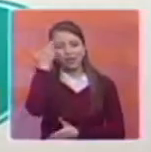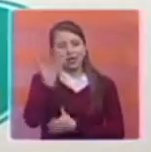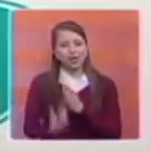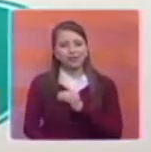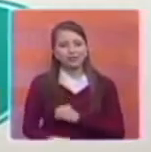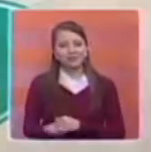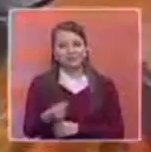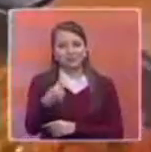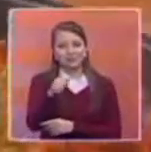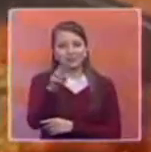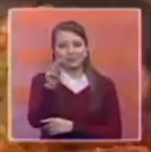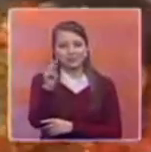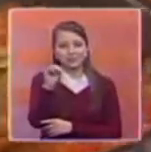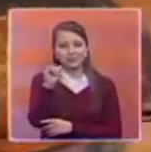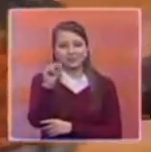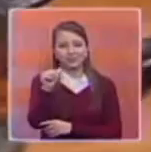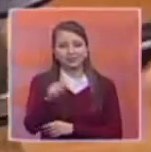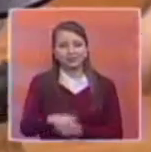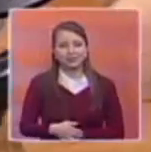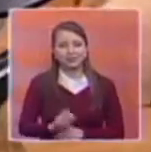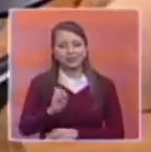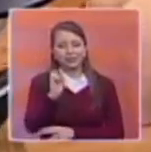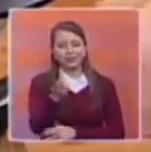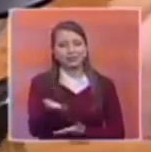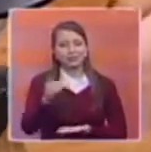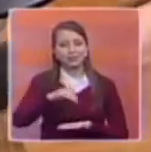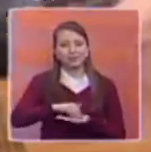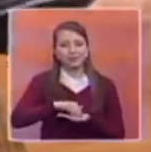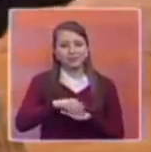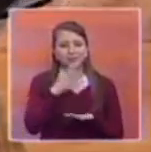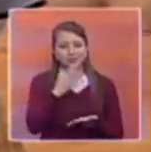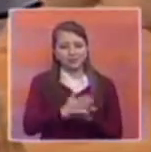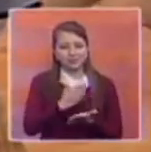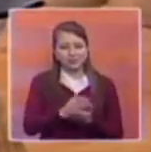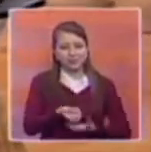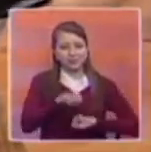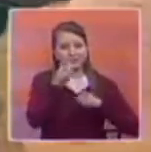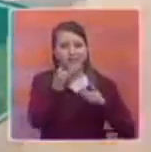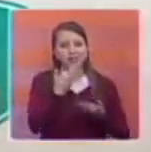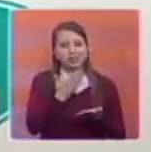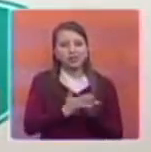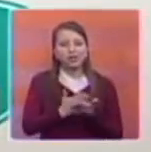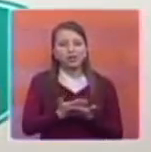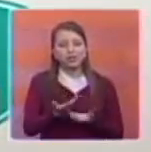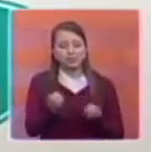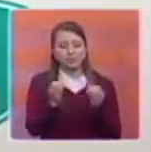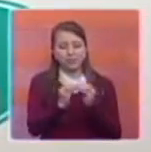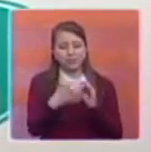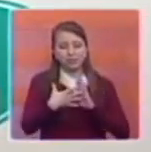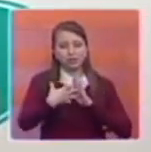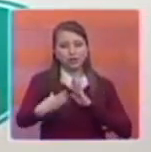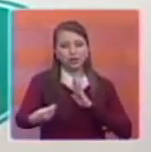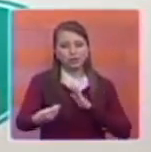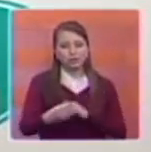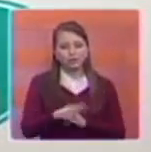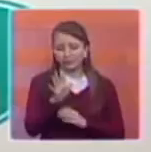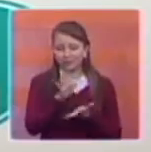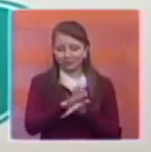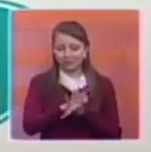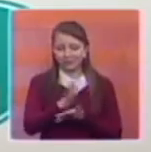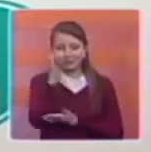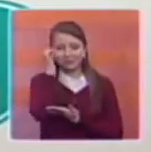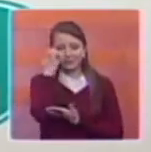Gardenia. En el segundo bloque vamos a poner la receta, Gardenia, para que usted, si quiere, copie, no se